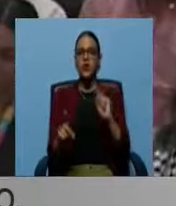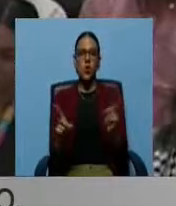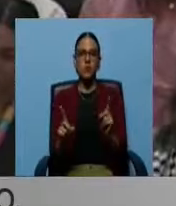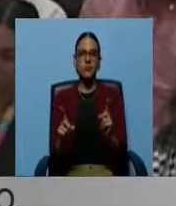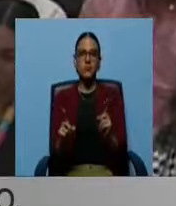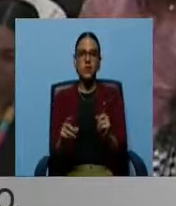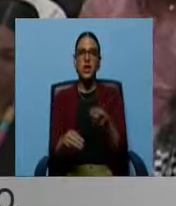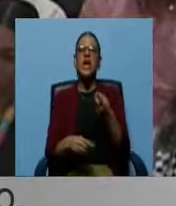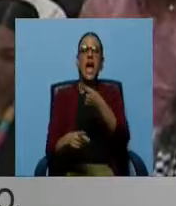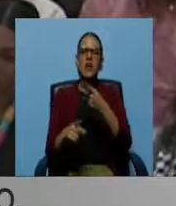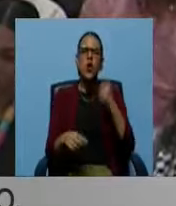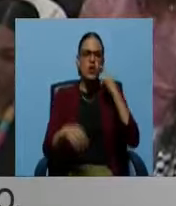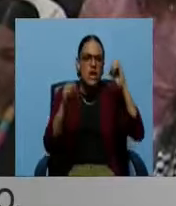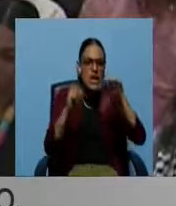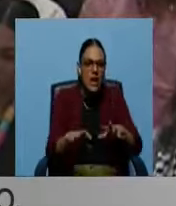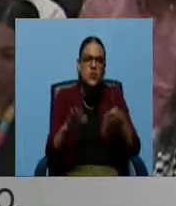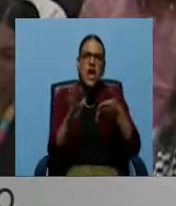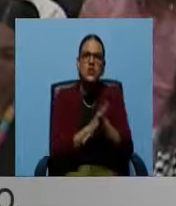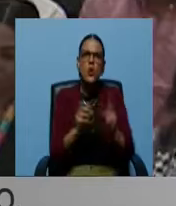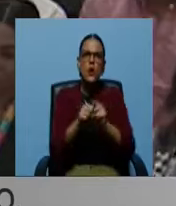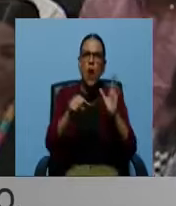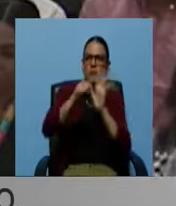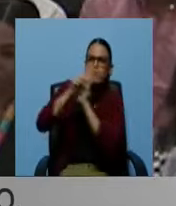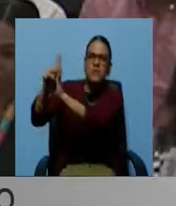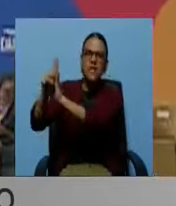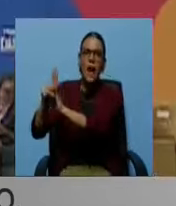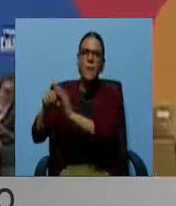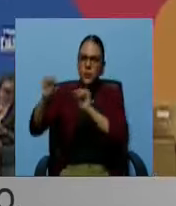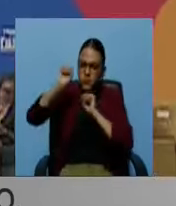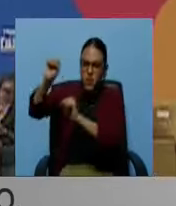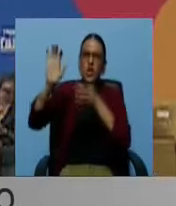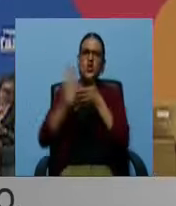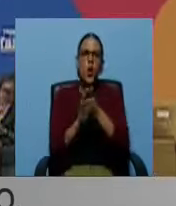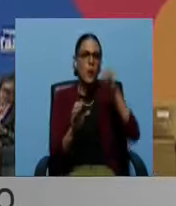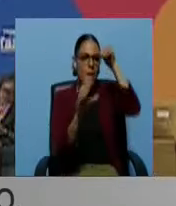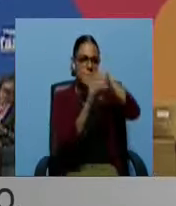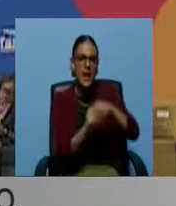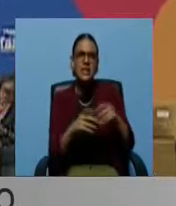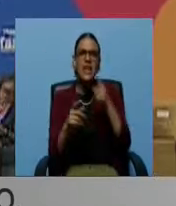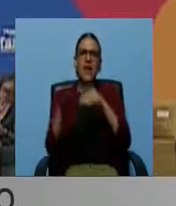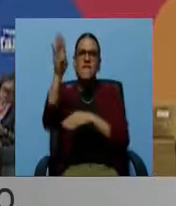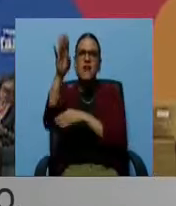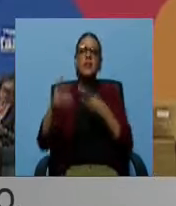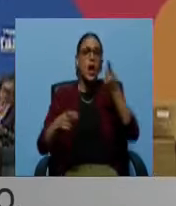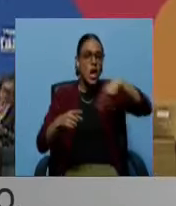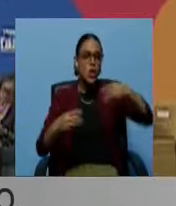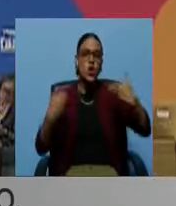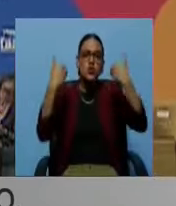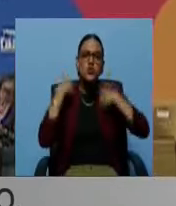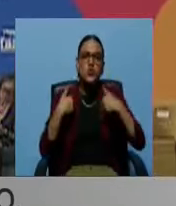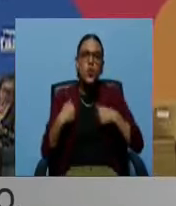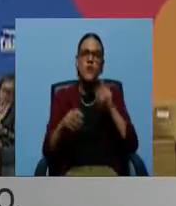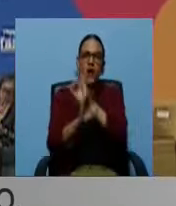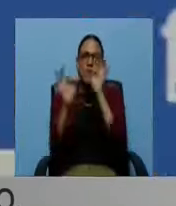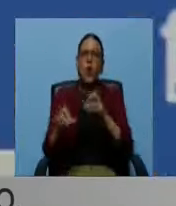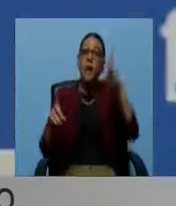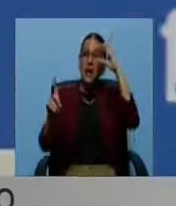renunciado a taponar esa vía de entrada del fascismo que vosotros estáis viviendo de forma y que